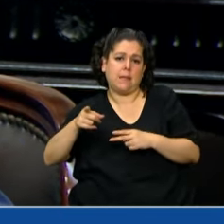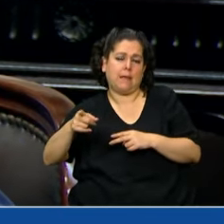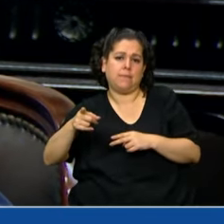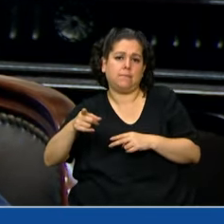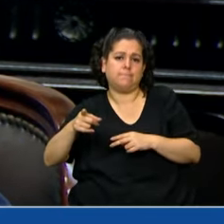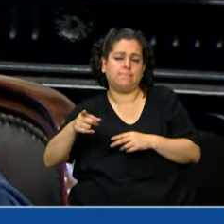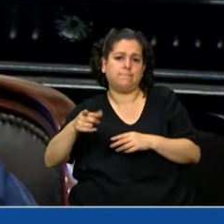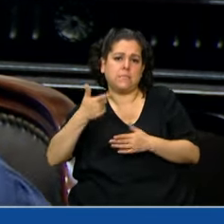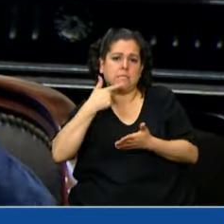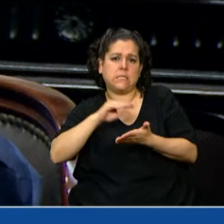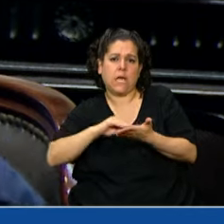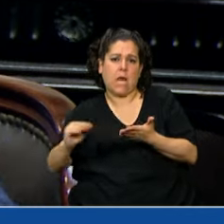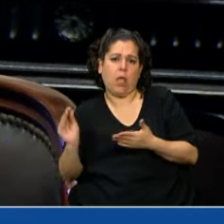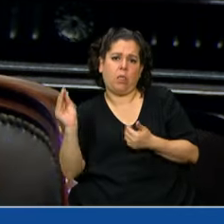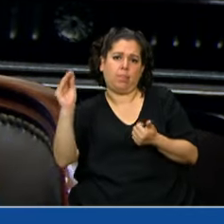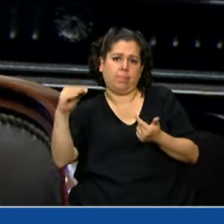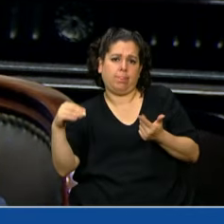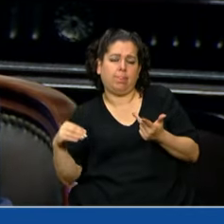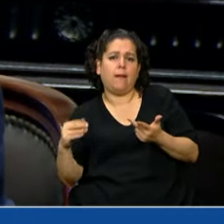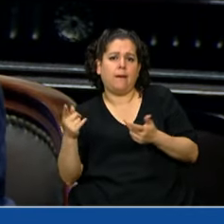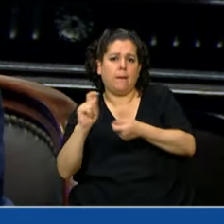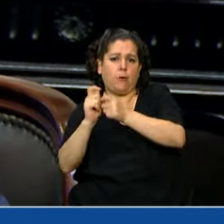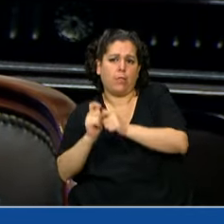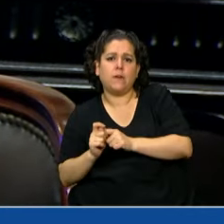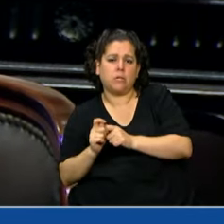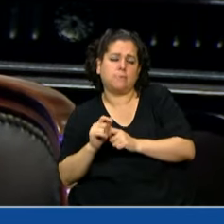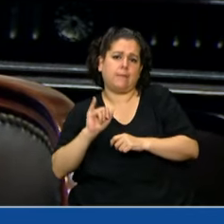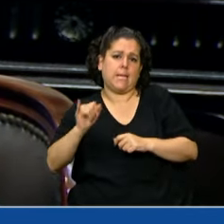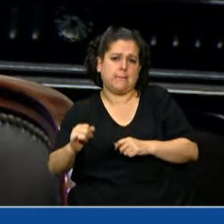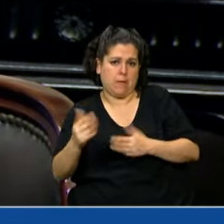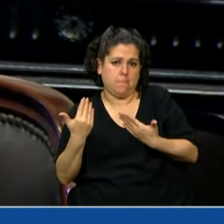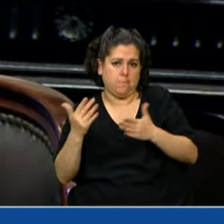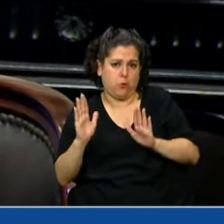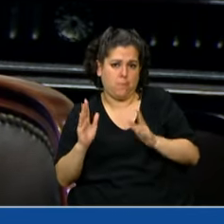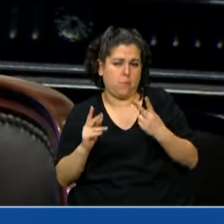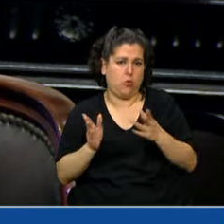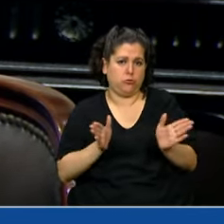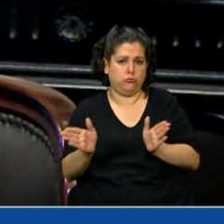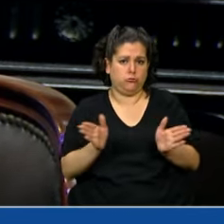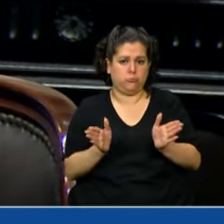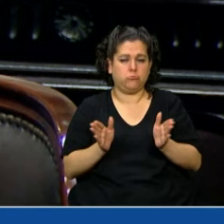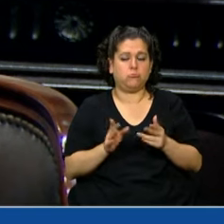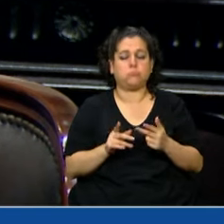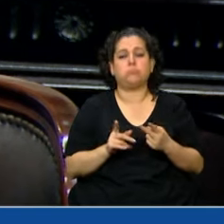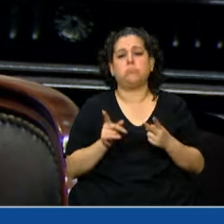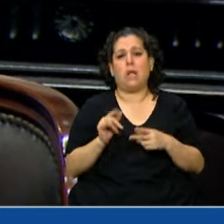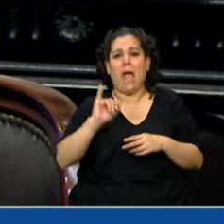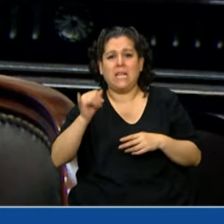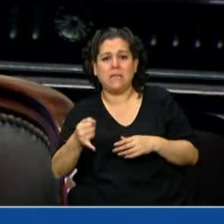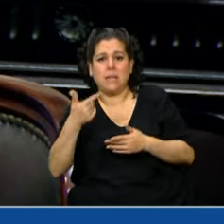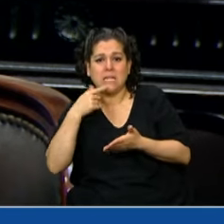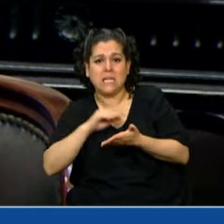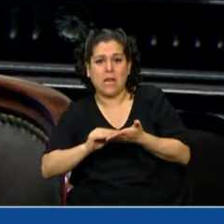aceptar las adiciones las modificaciones que hizo el senado la segunda alternativa es decir aceptar las